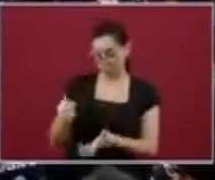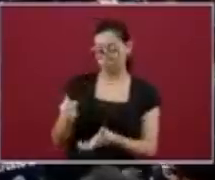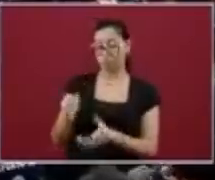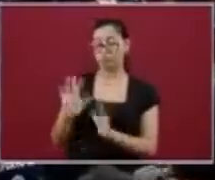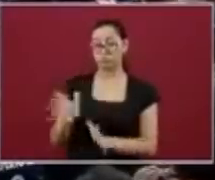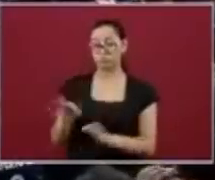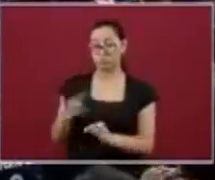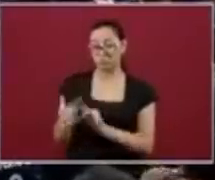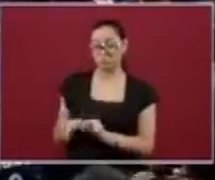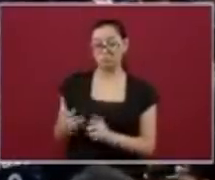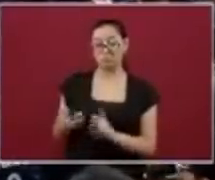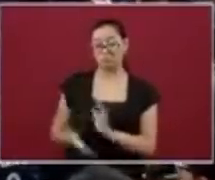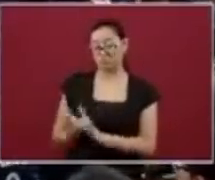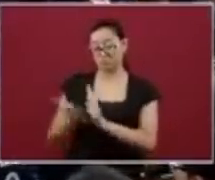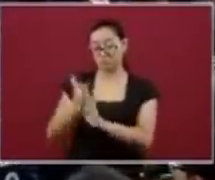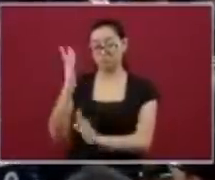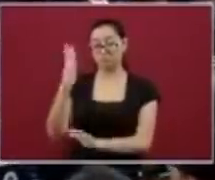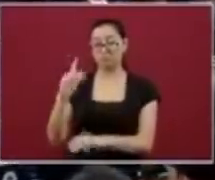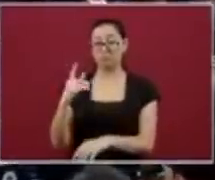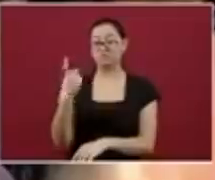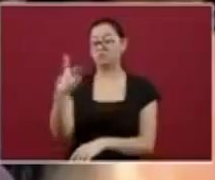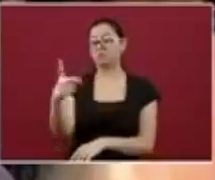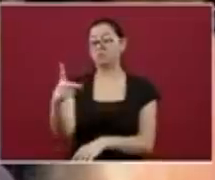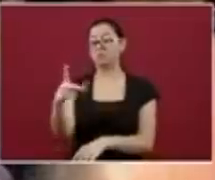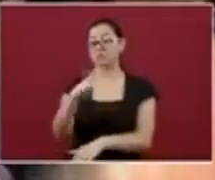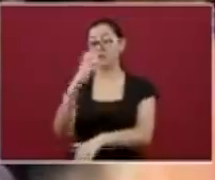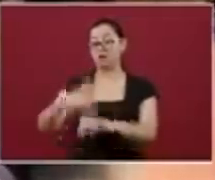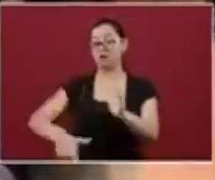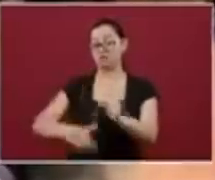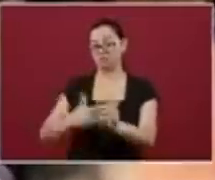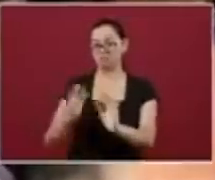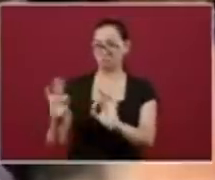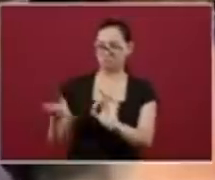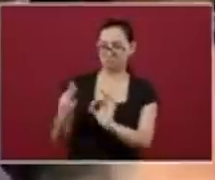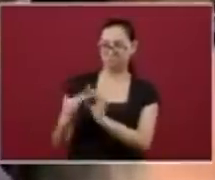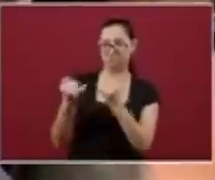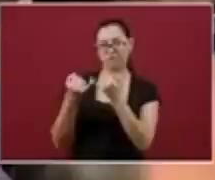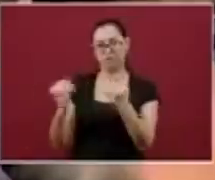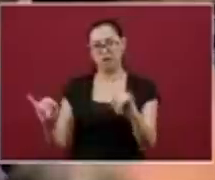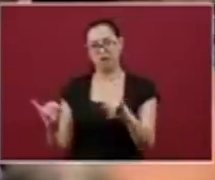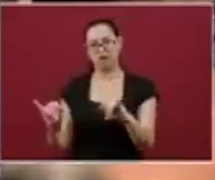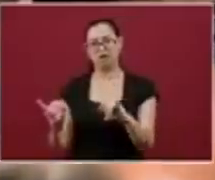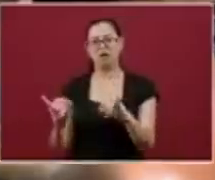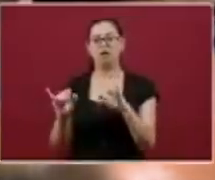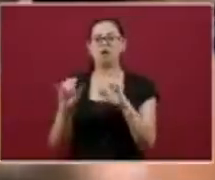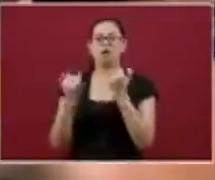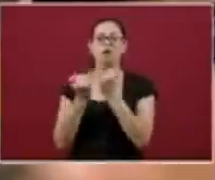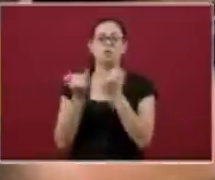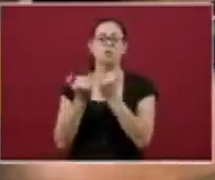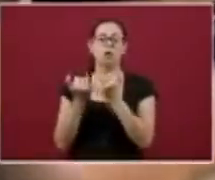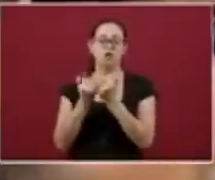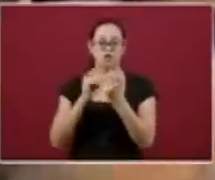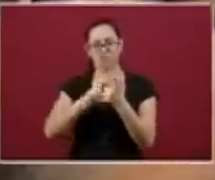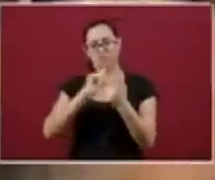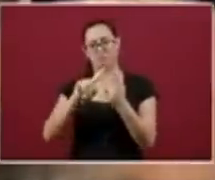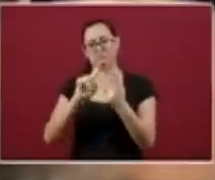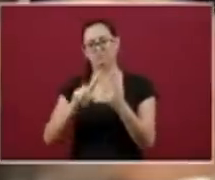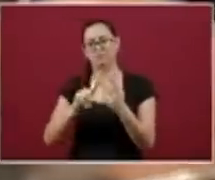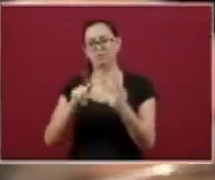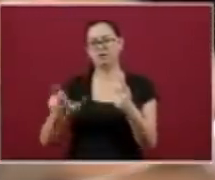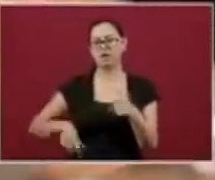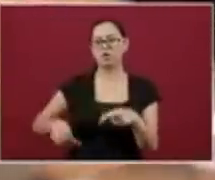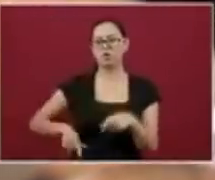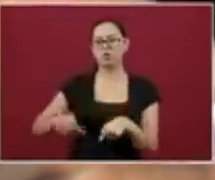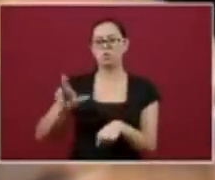que pueda terminarse a finales de año, como usted lo mencionó, y preguntarle también si ya se puso en contacto con usted el gobernador